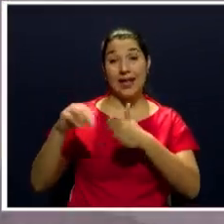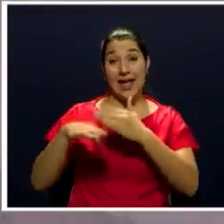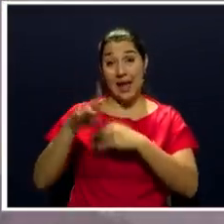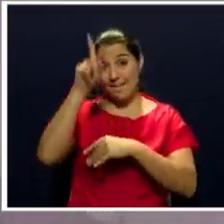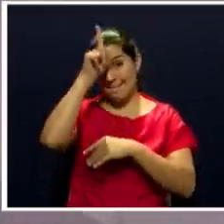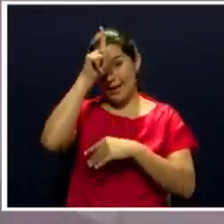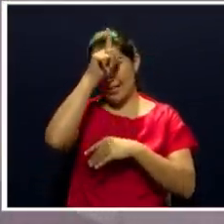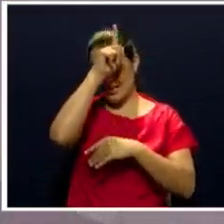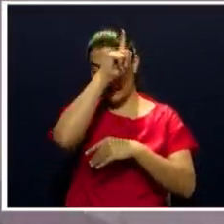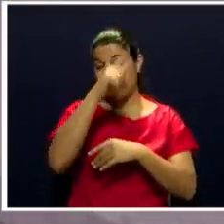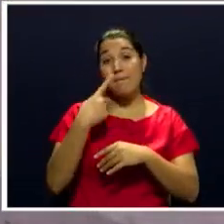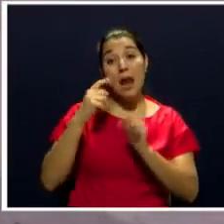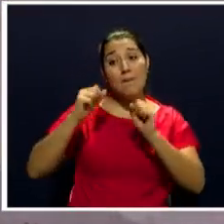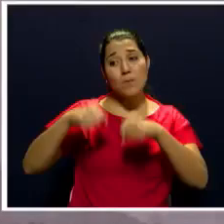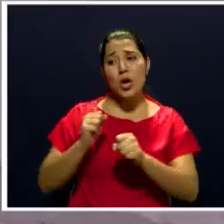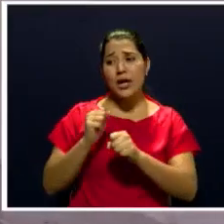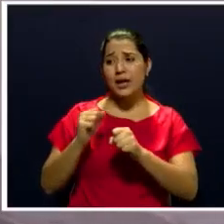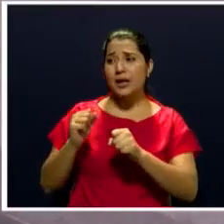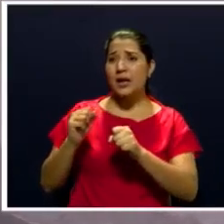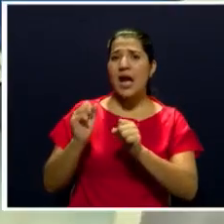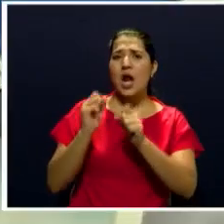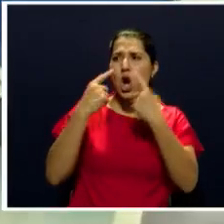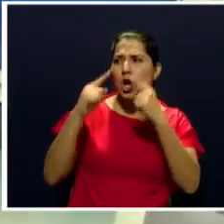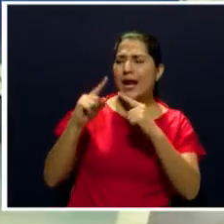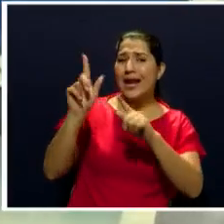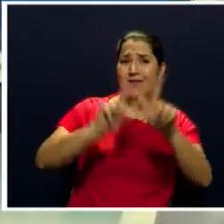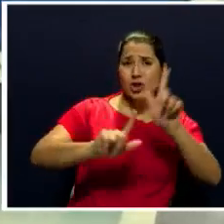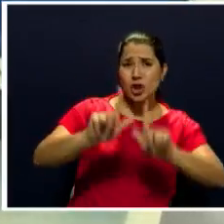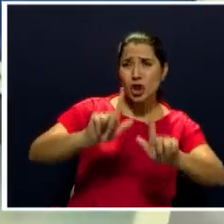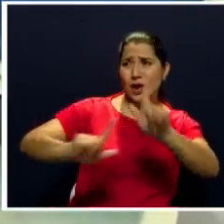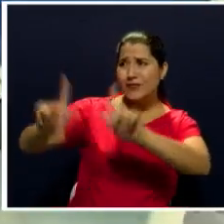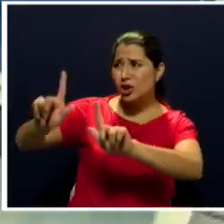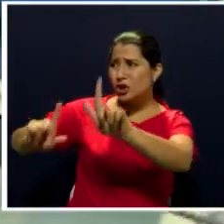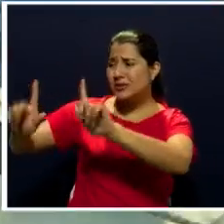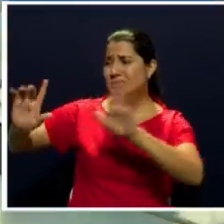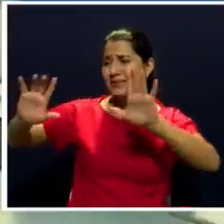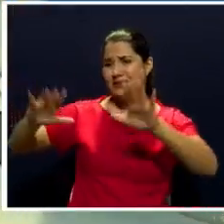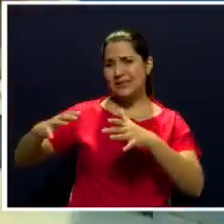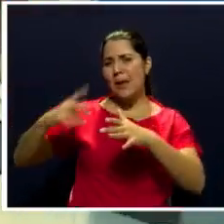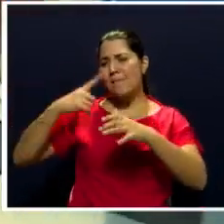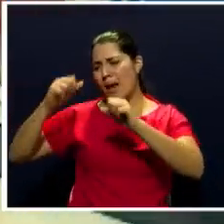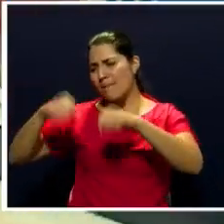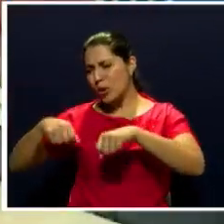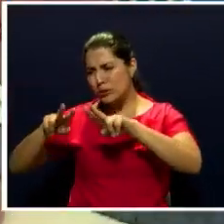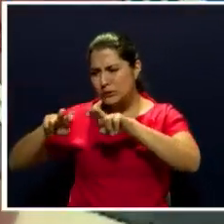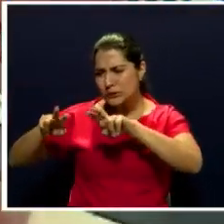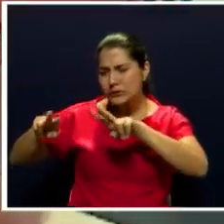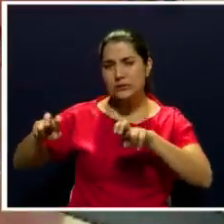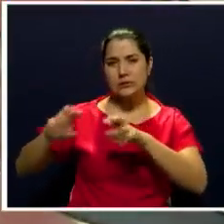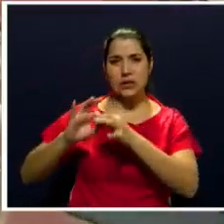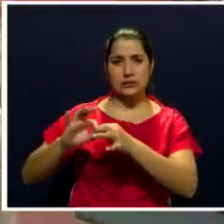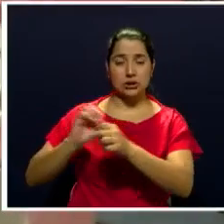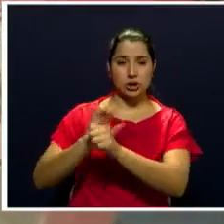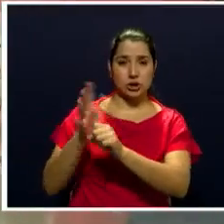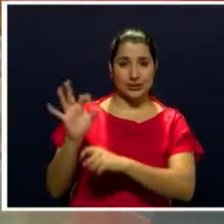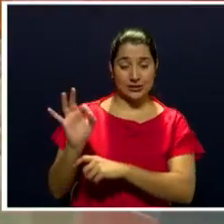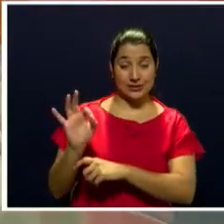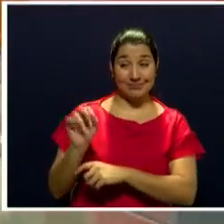para crear una red de laboratorios que aporten el diagnóstico de muestra en el medio de la crisis sanitaria que vive España.